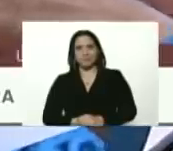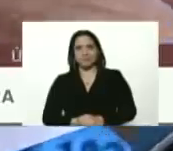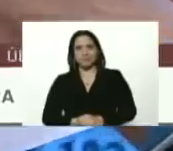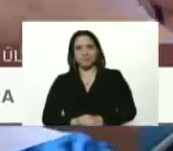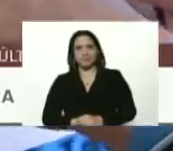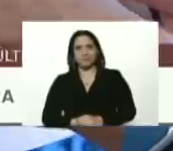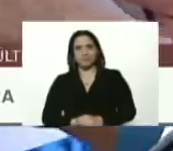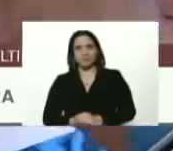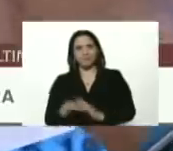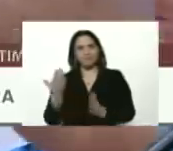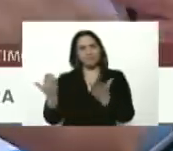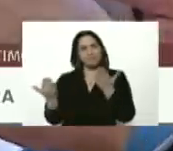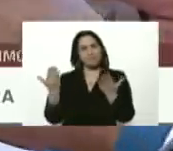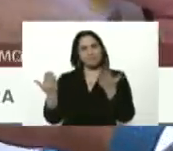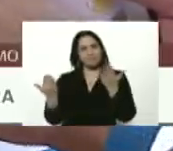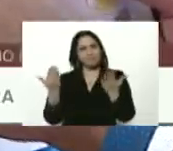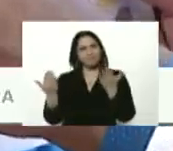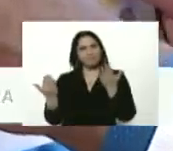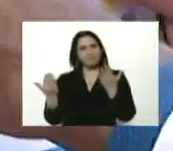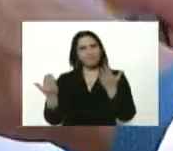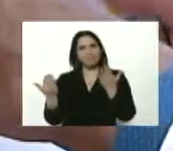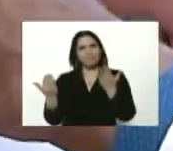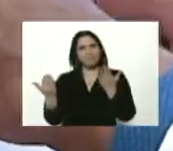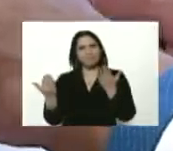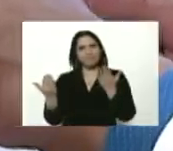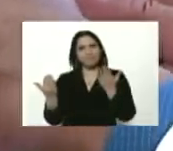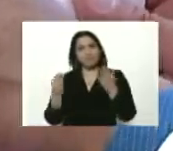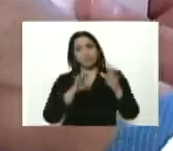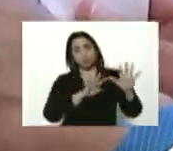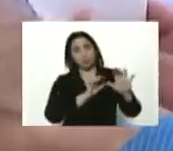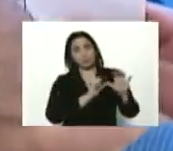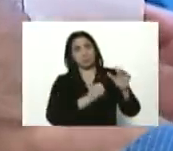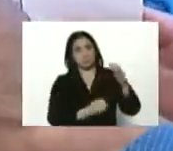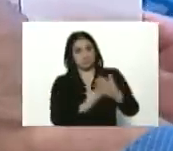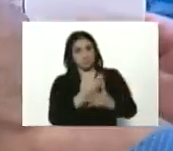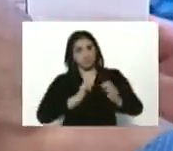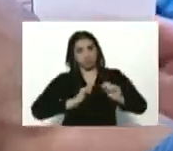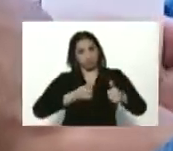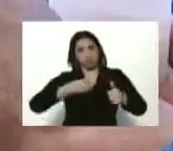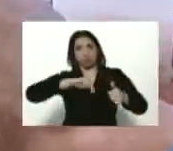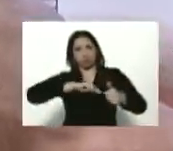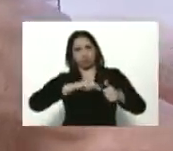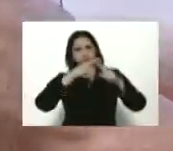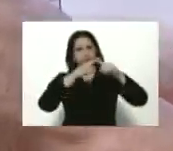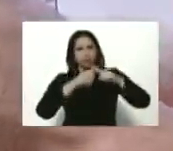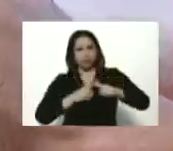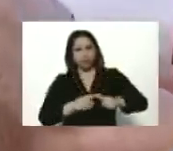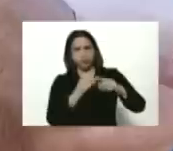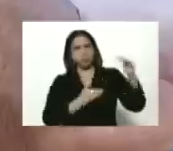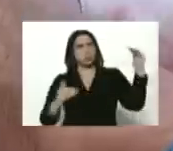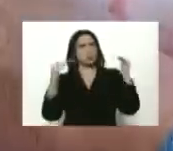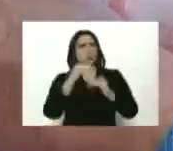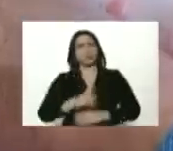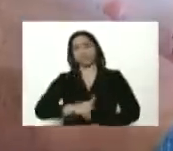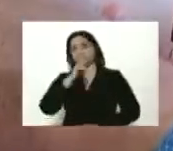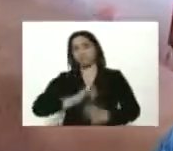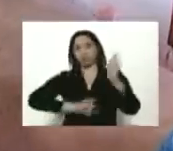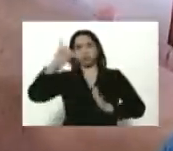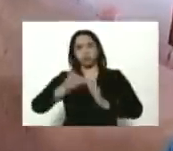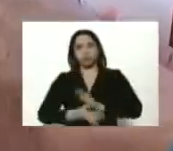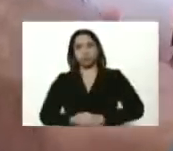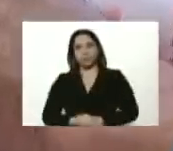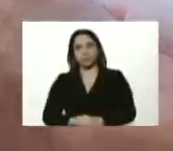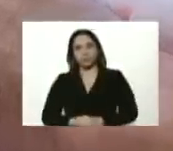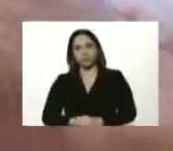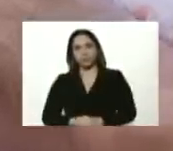Esto es una comparación de los casos desde el 9 de mayo, que empezamos a notar un incremento desmedido